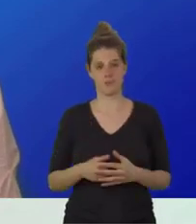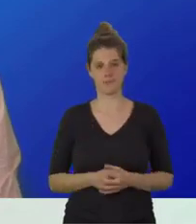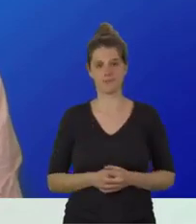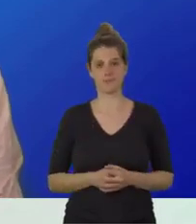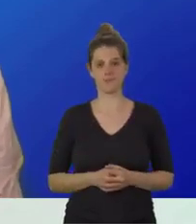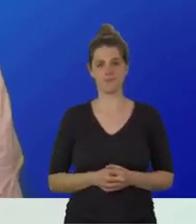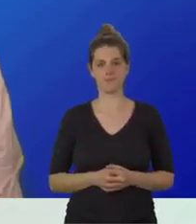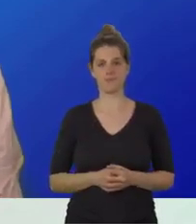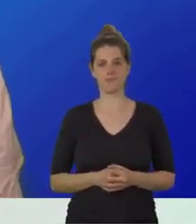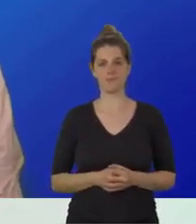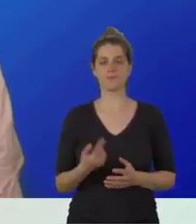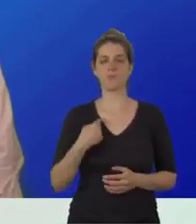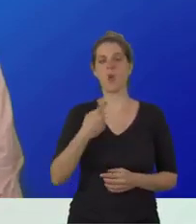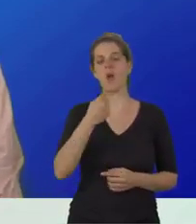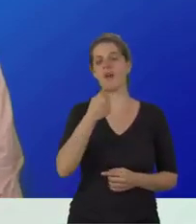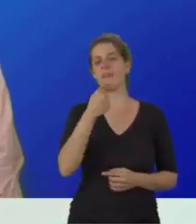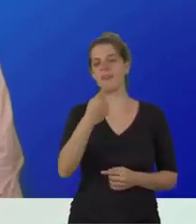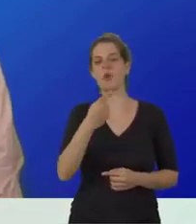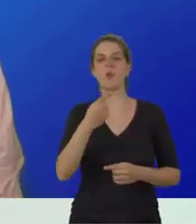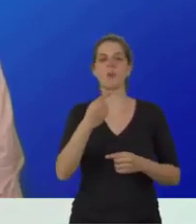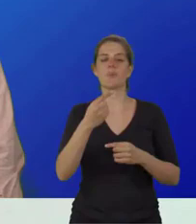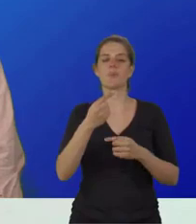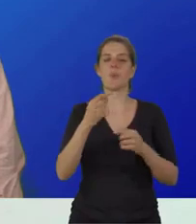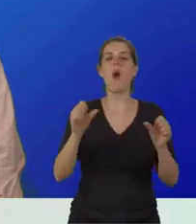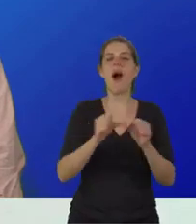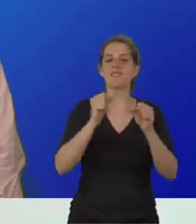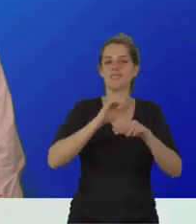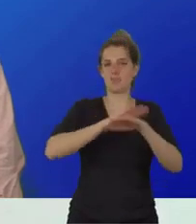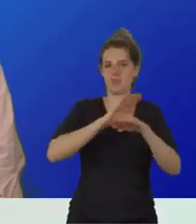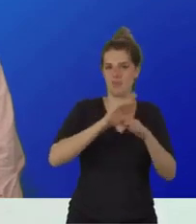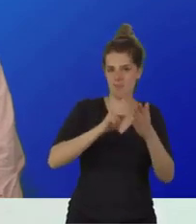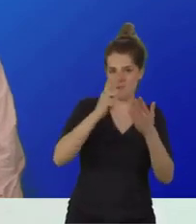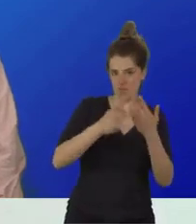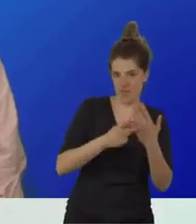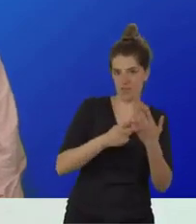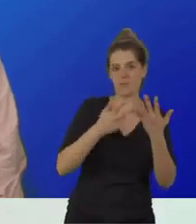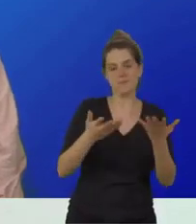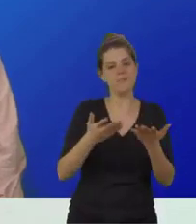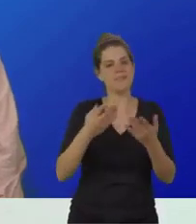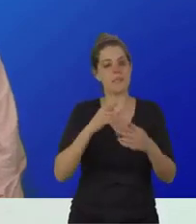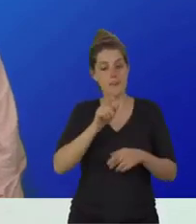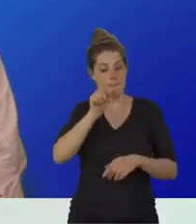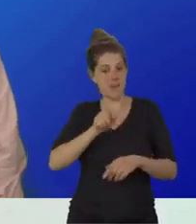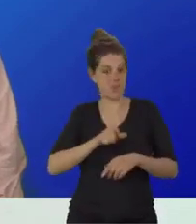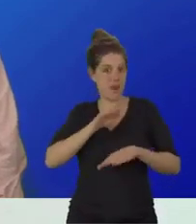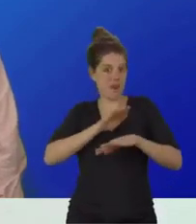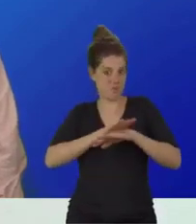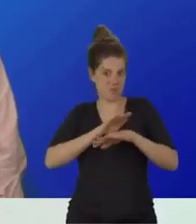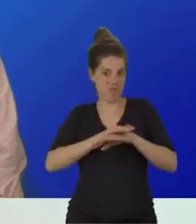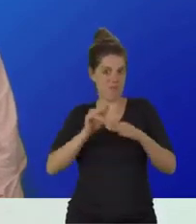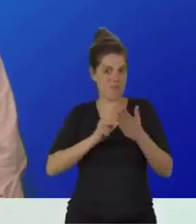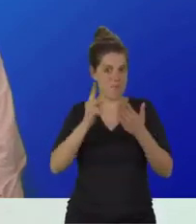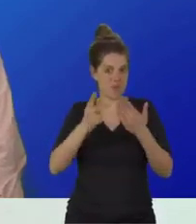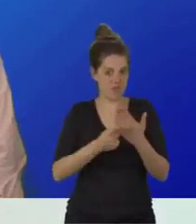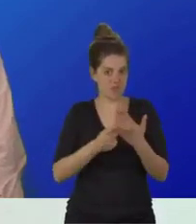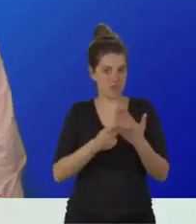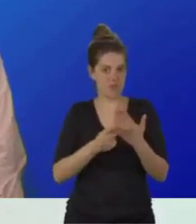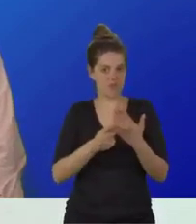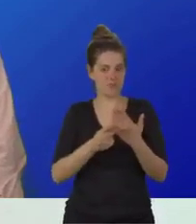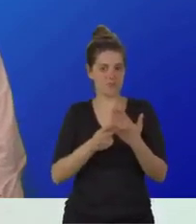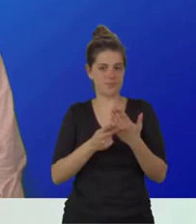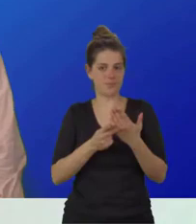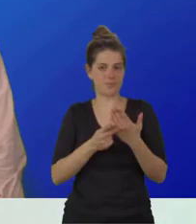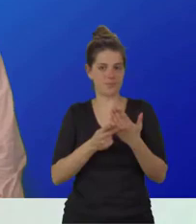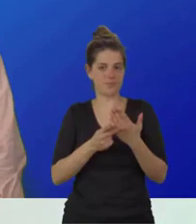Entonces, cuando hablamos de una gestión de un proyecto, yo creo que el concepto de gestor aquí